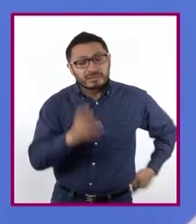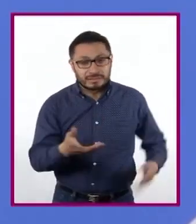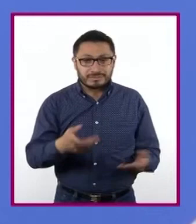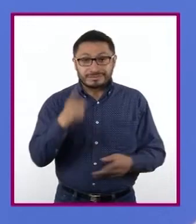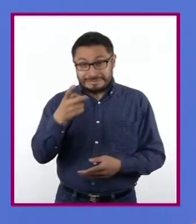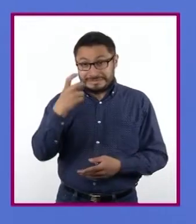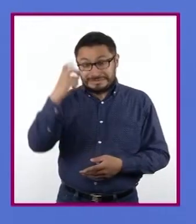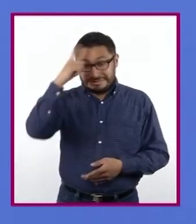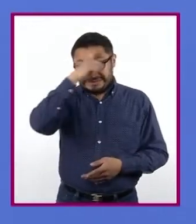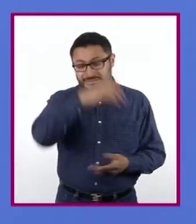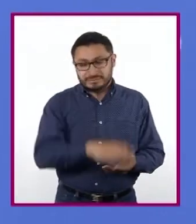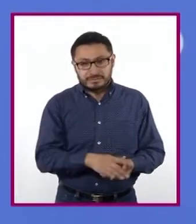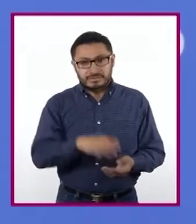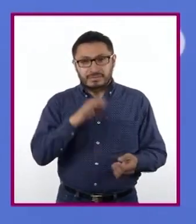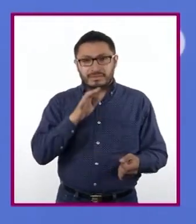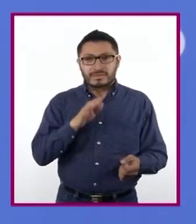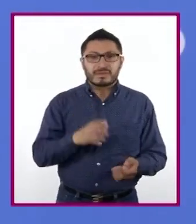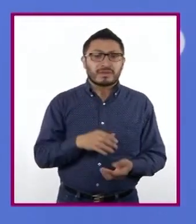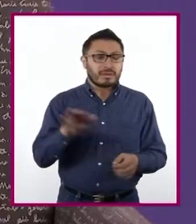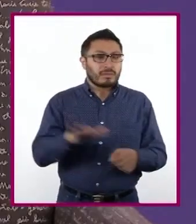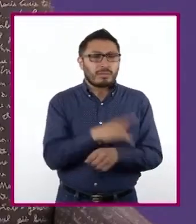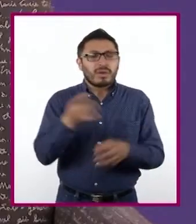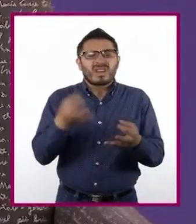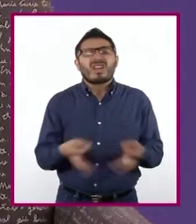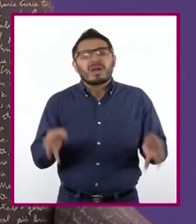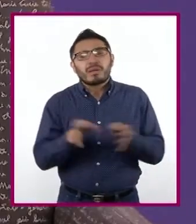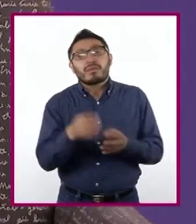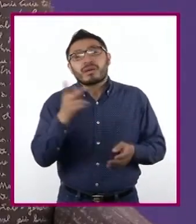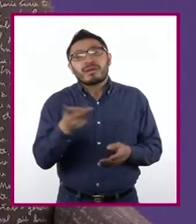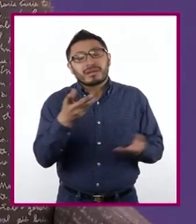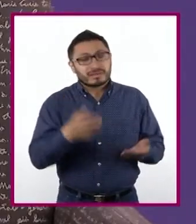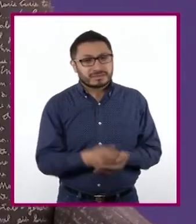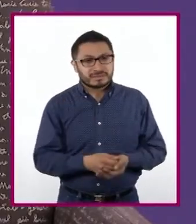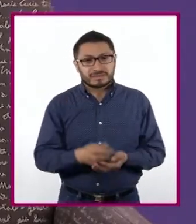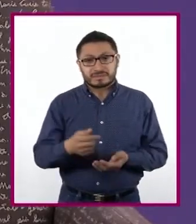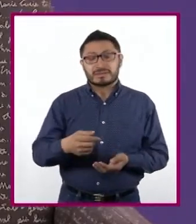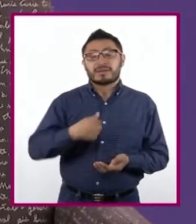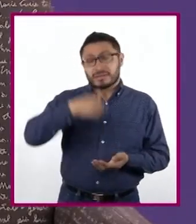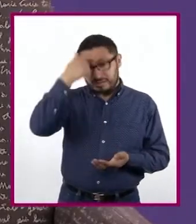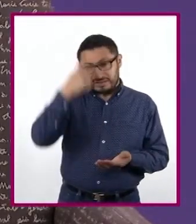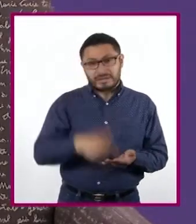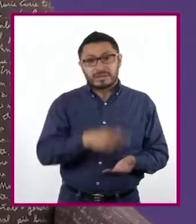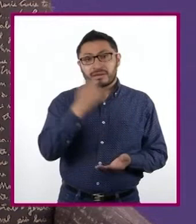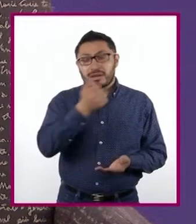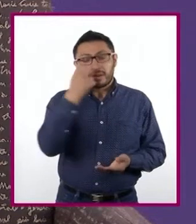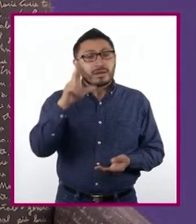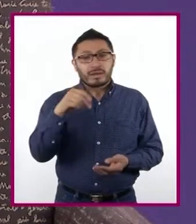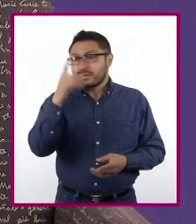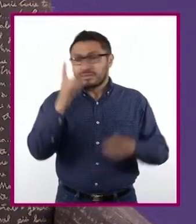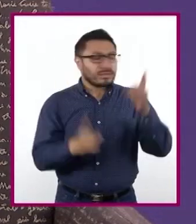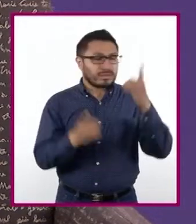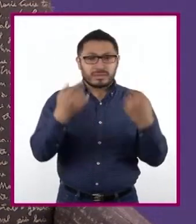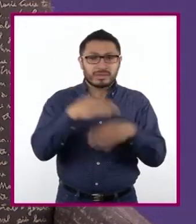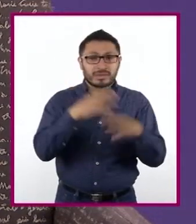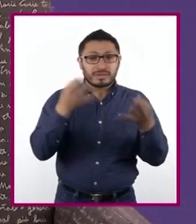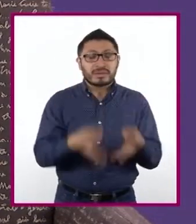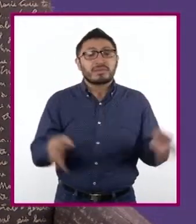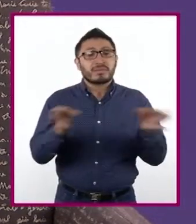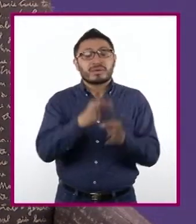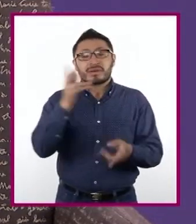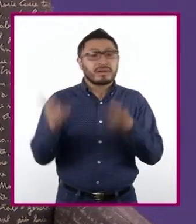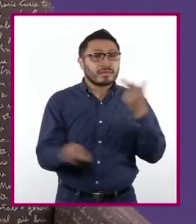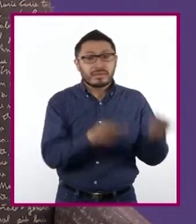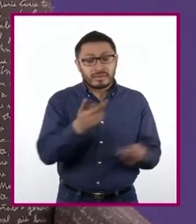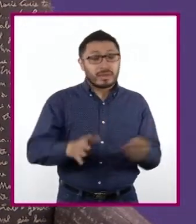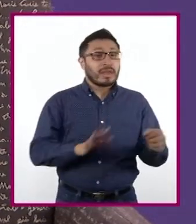papel cumplen este tipo de preguntas? Considero que los alumnos no tienen dudas sobre la importancia de esas preguntas.